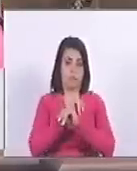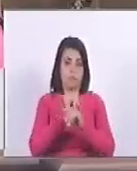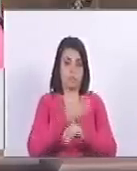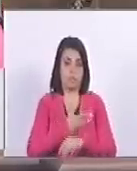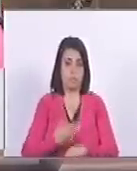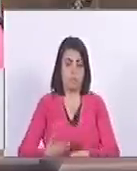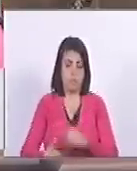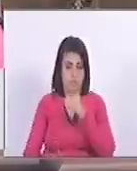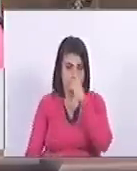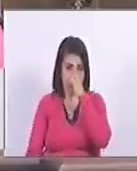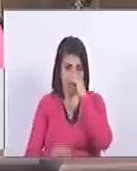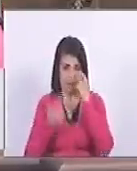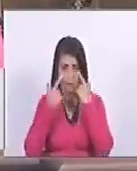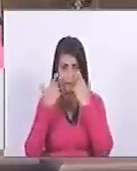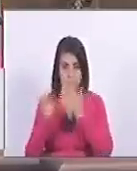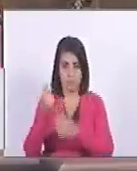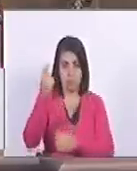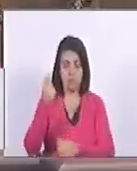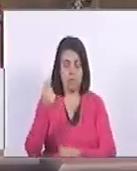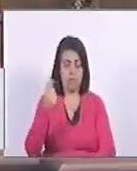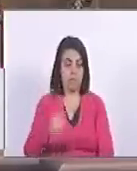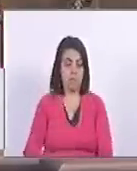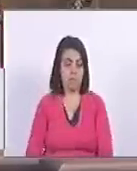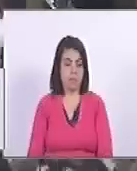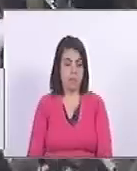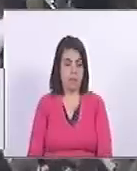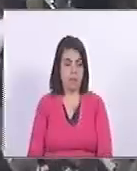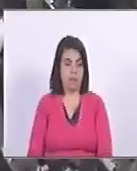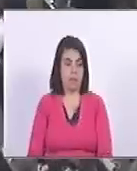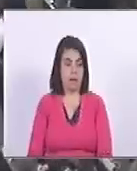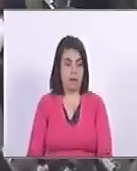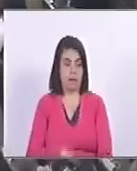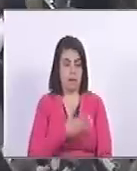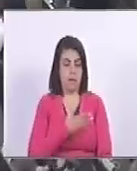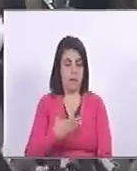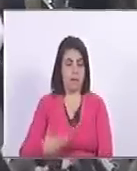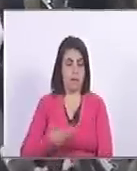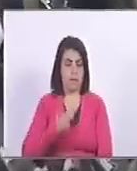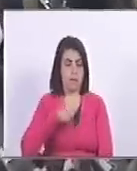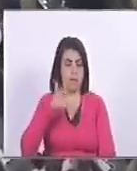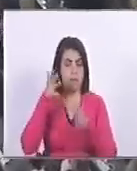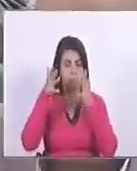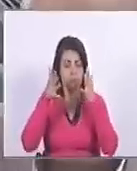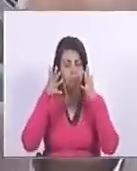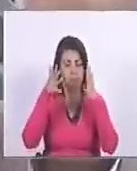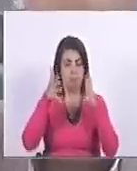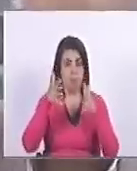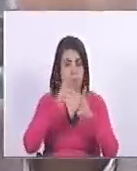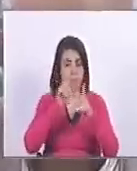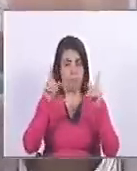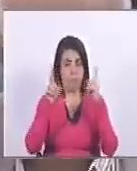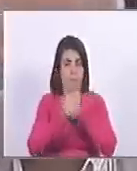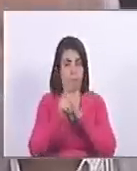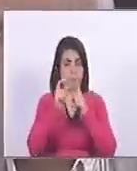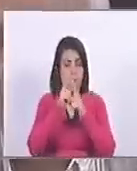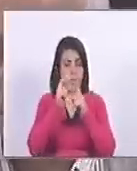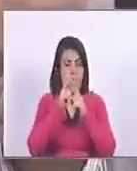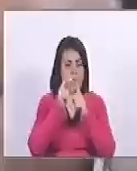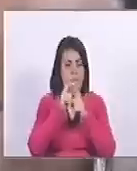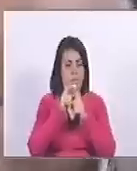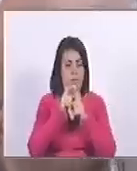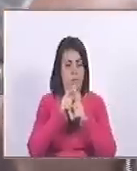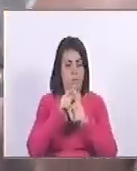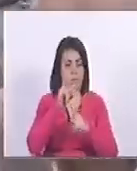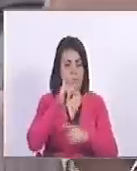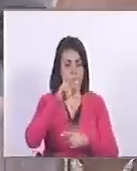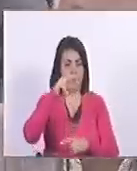opción, presidente. Adelante, diputado Rondero. Sí, presidente, nuestra sugerencia es cambiar la palabra